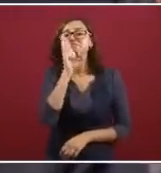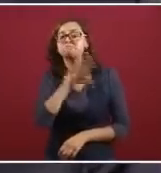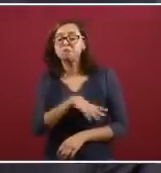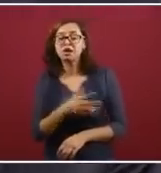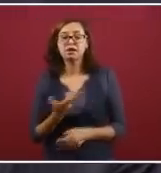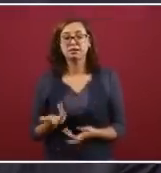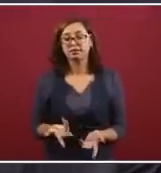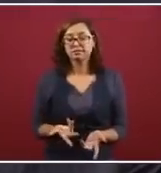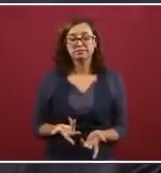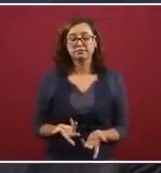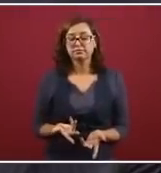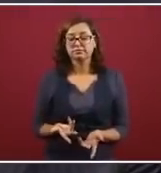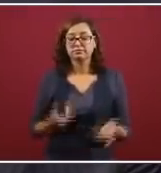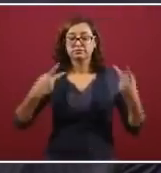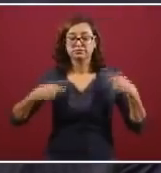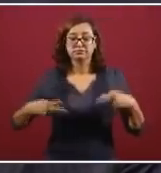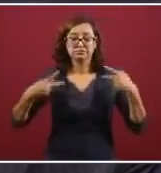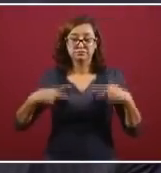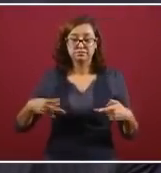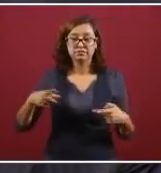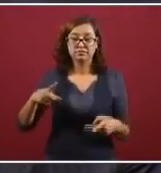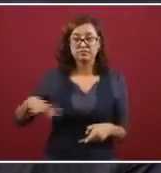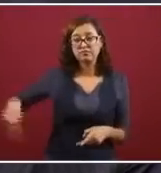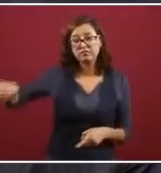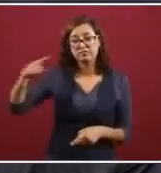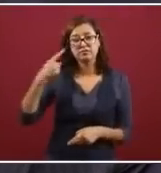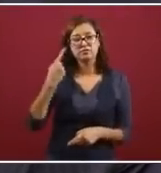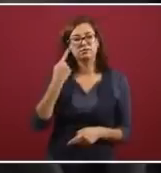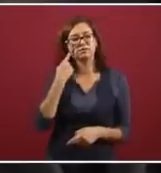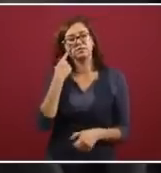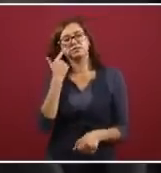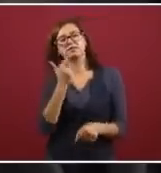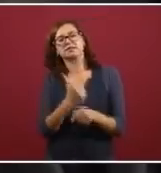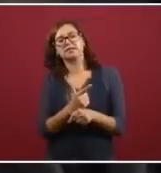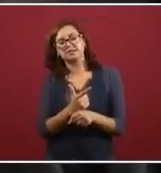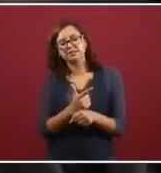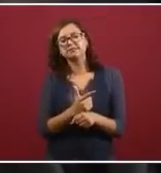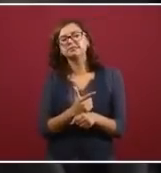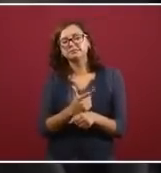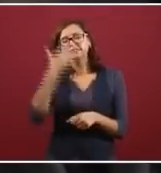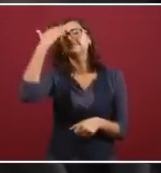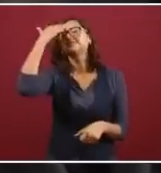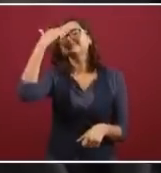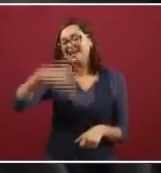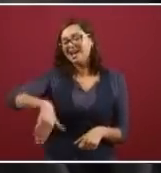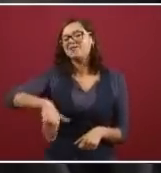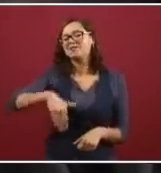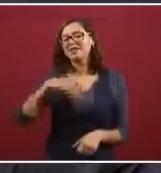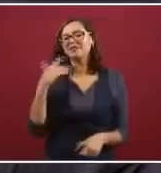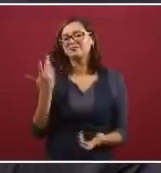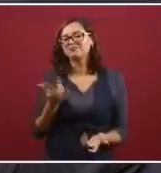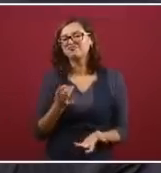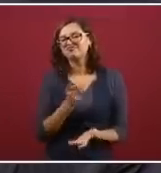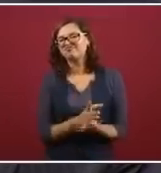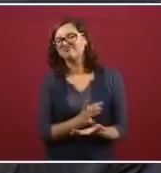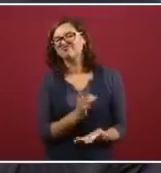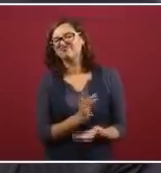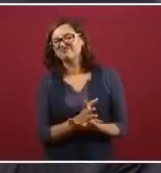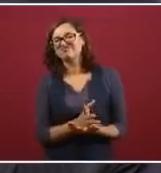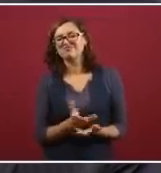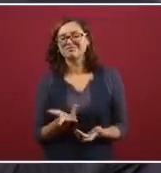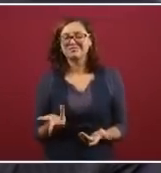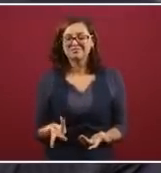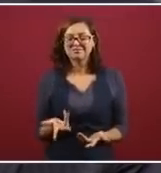tiene un instinto certero, sabe que cuando